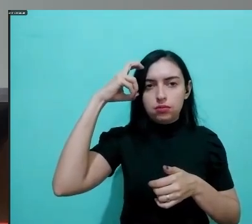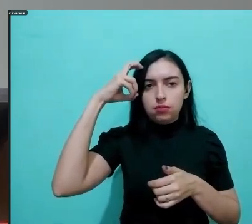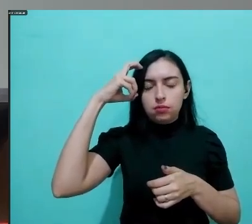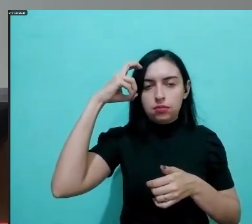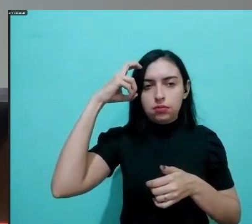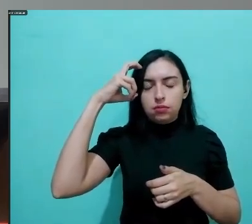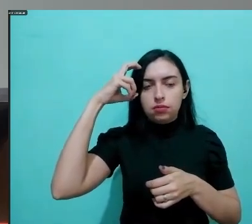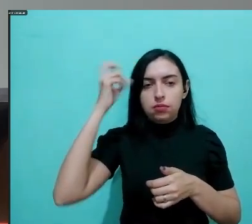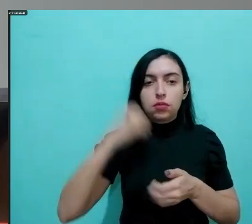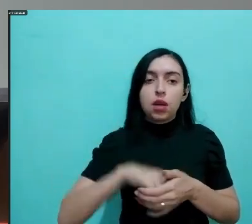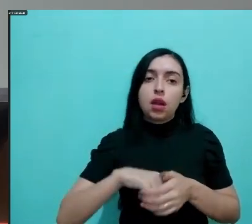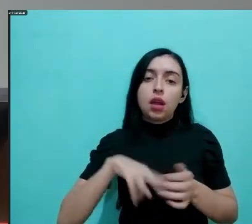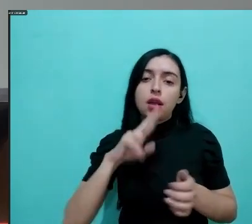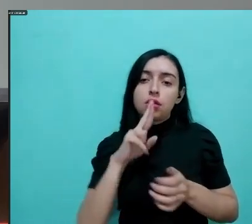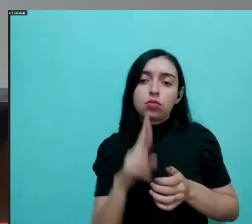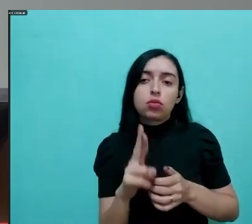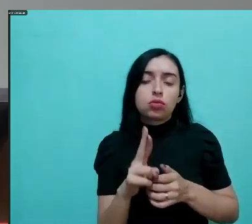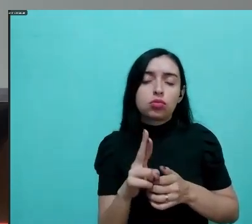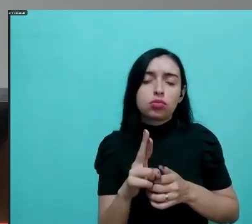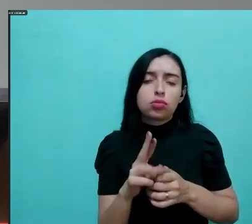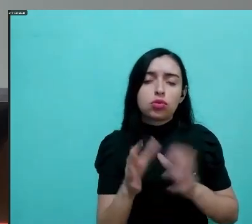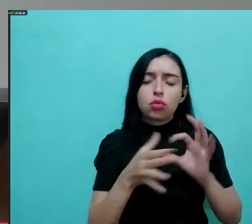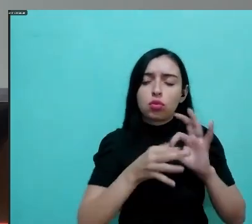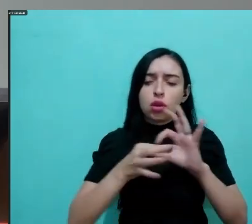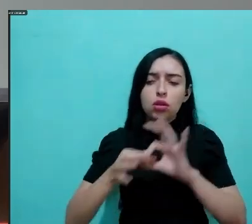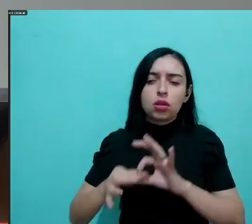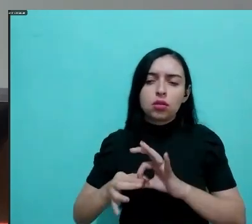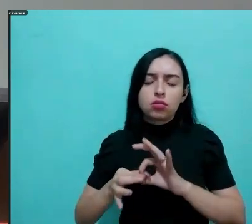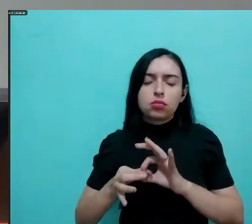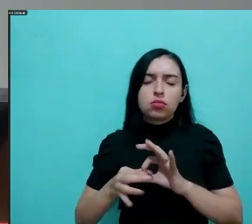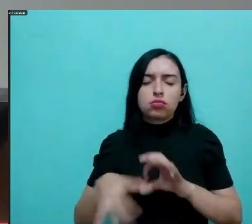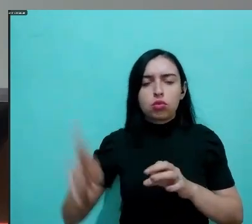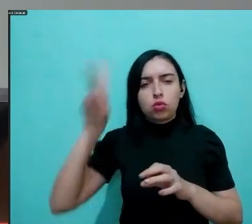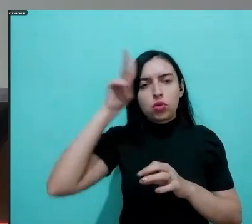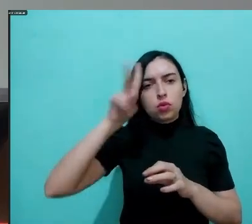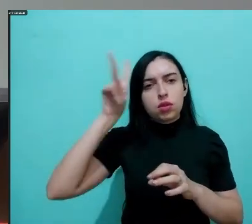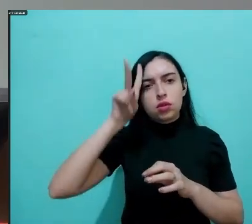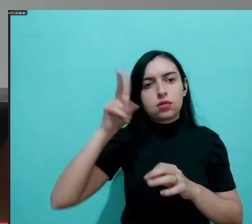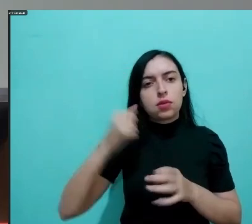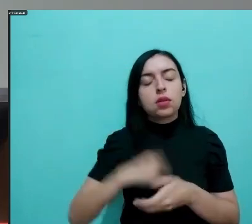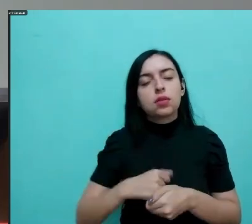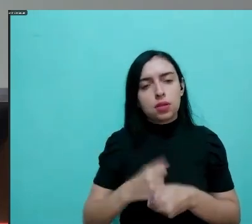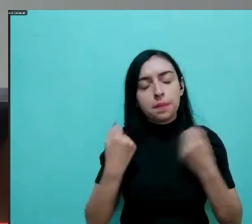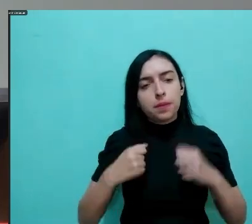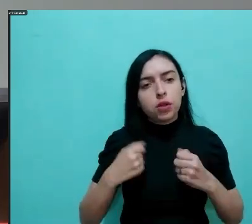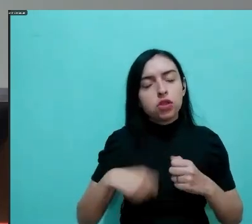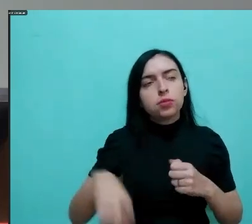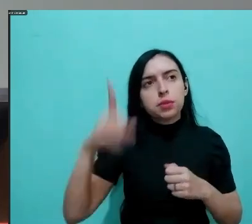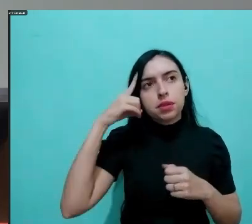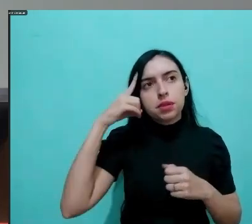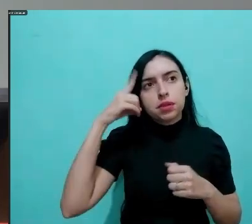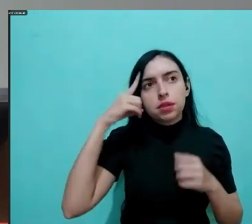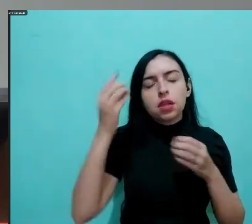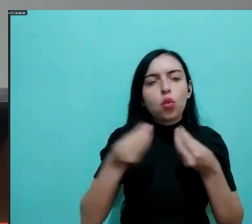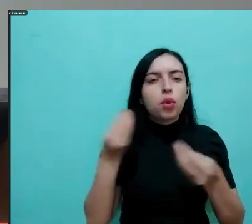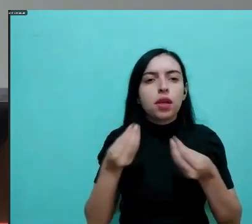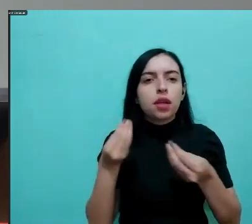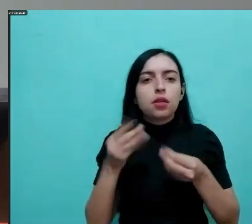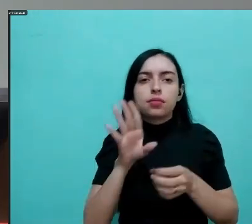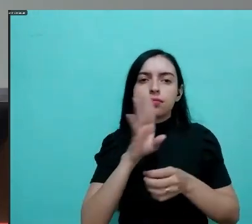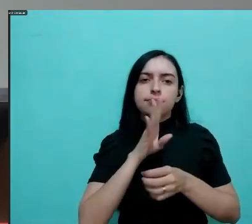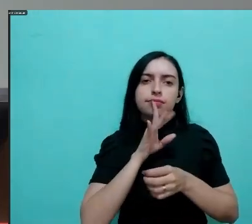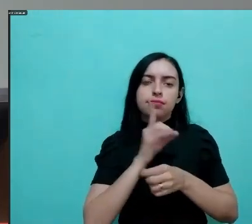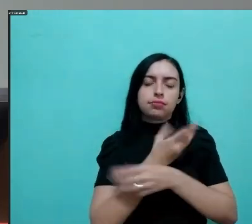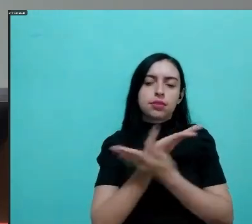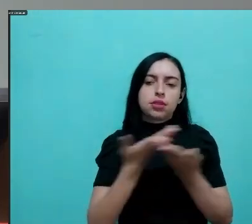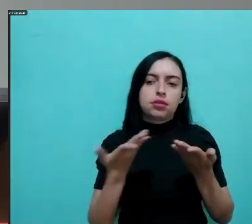resulta en un contexto, una historia que permite pensar o que silencia